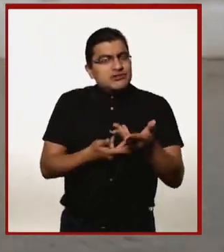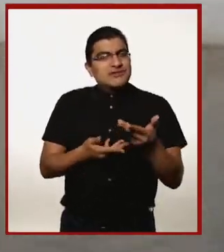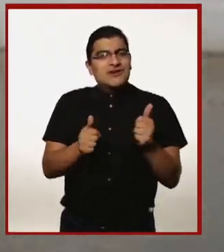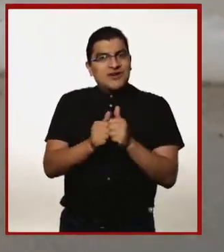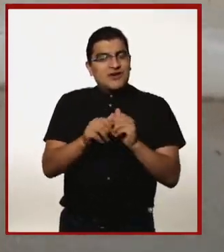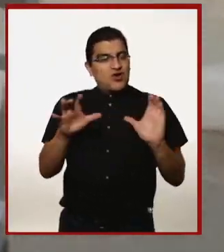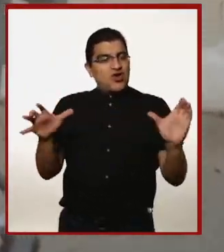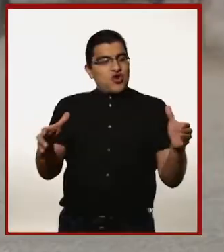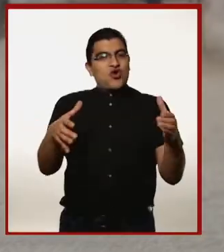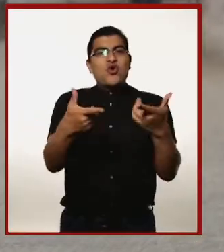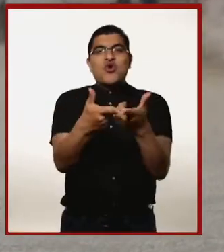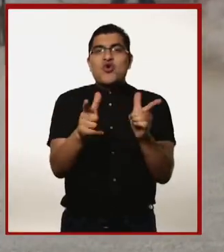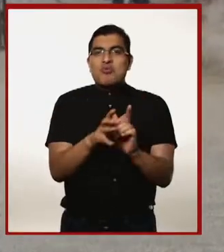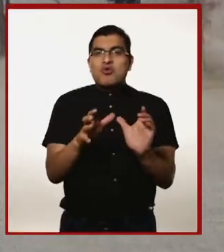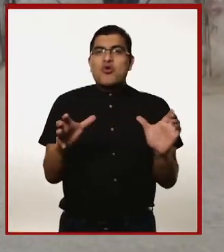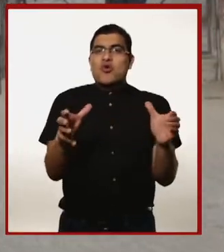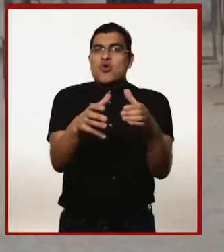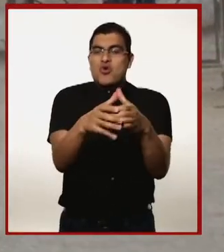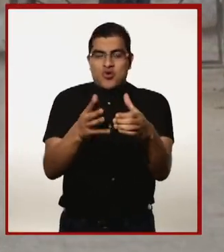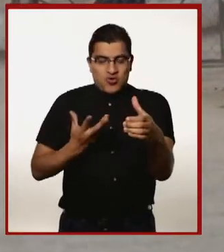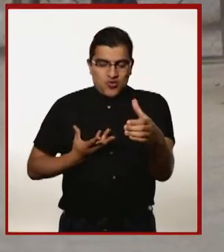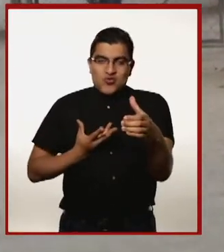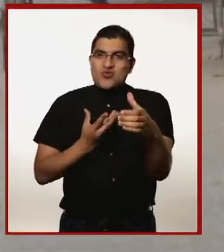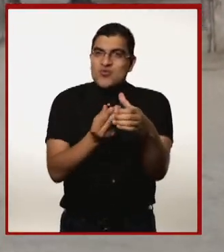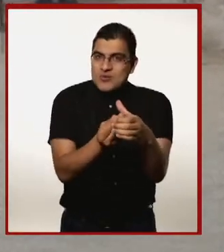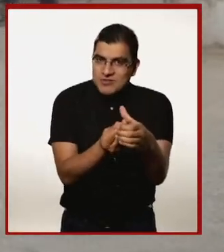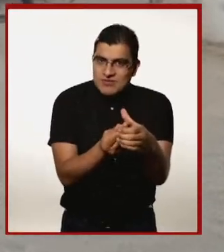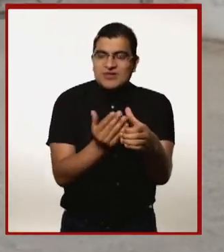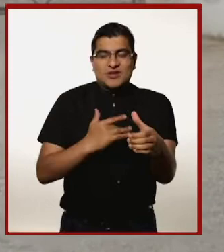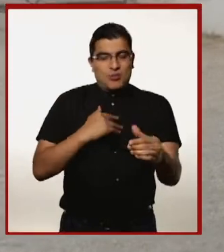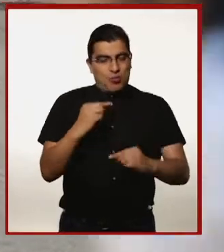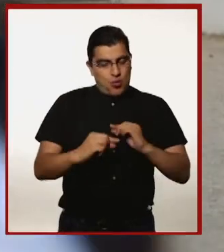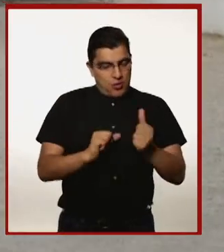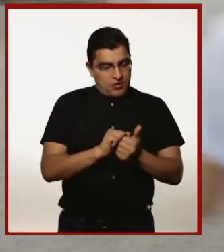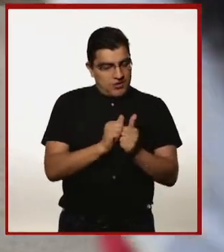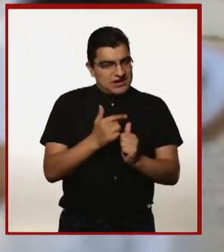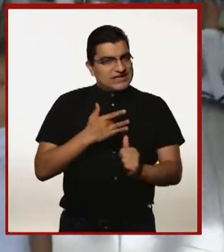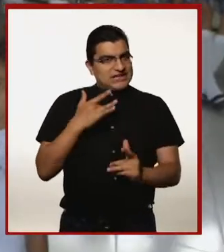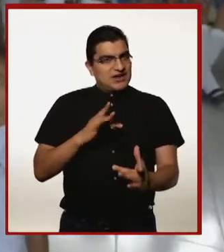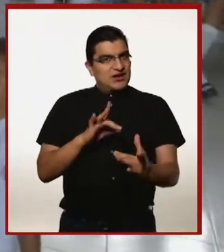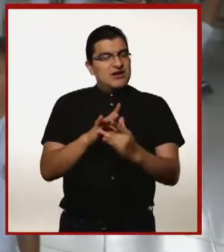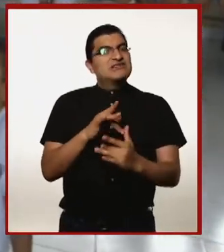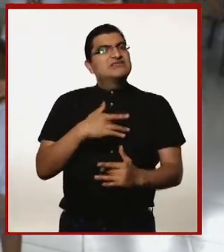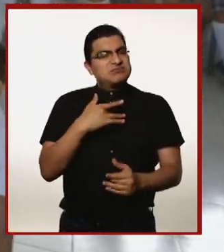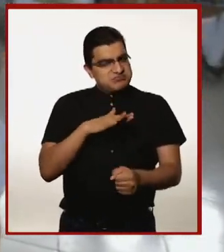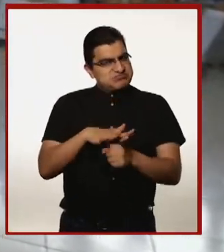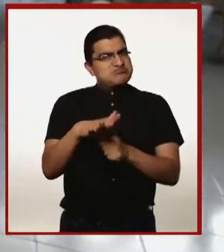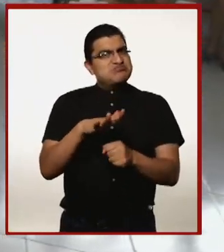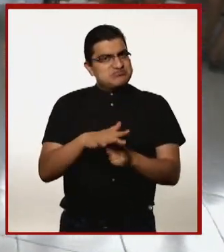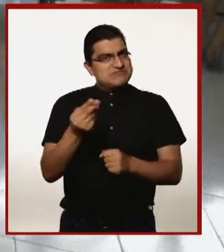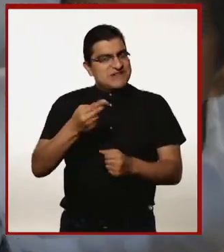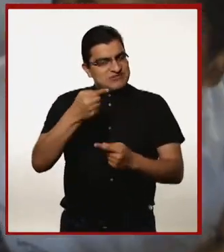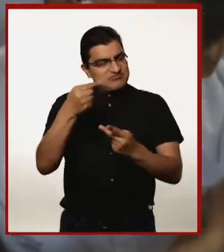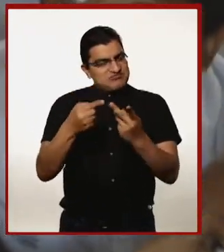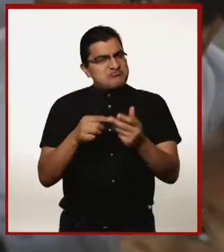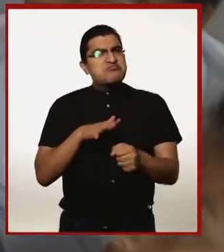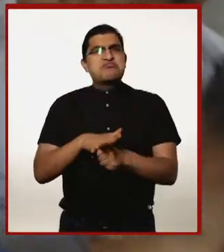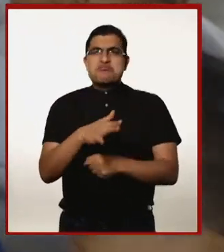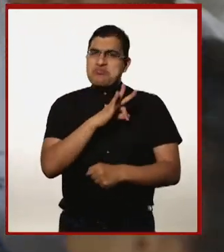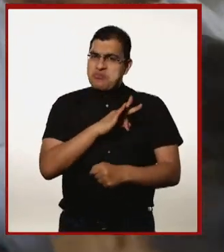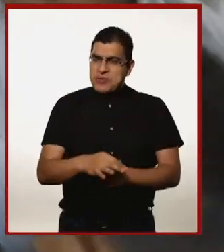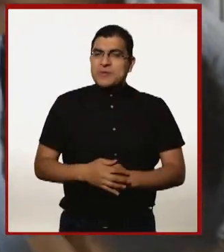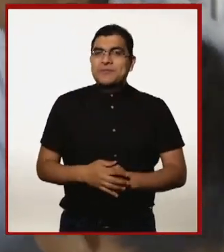el estar como parte de un grupo nos permite justamente ir desarrollando esa posibilidad y satisfacer esas